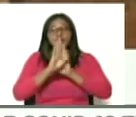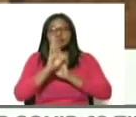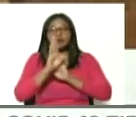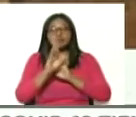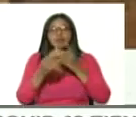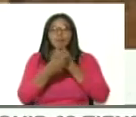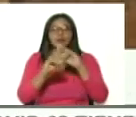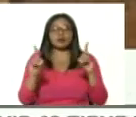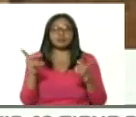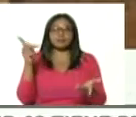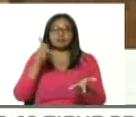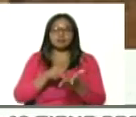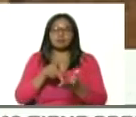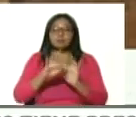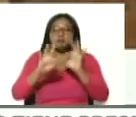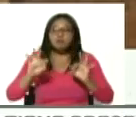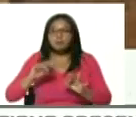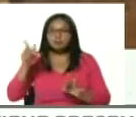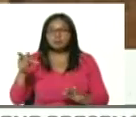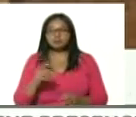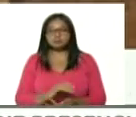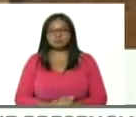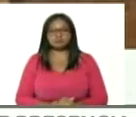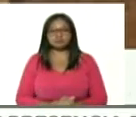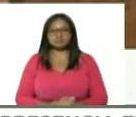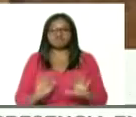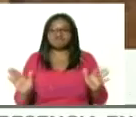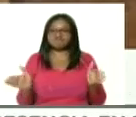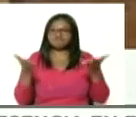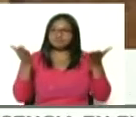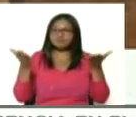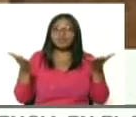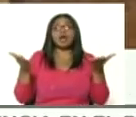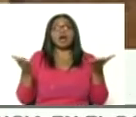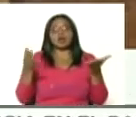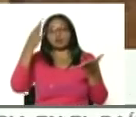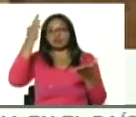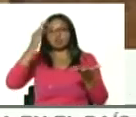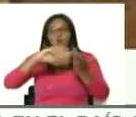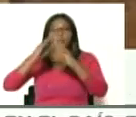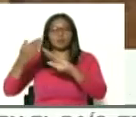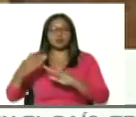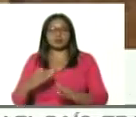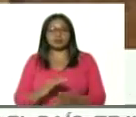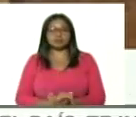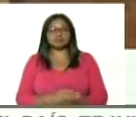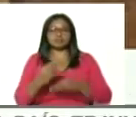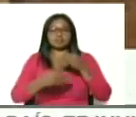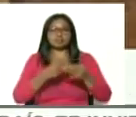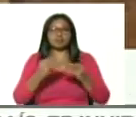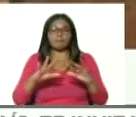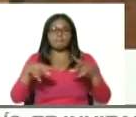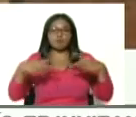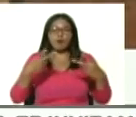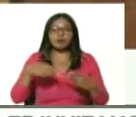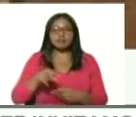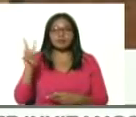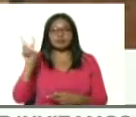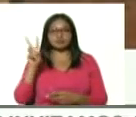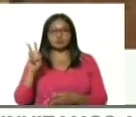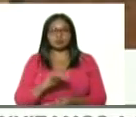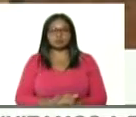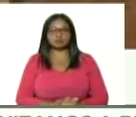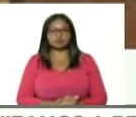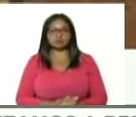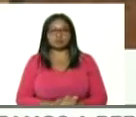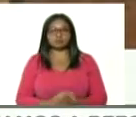social, participativa, protagónica, surgió el Consejo Comunal, como creación de Venezuela,